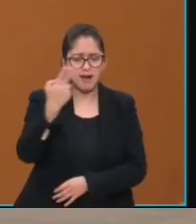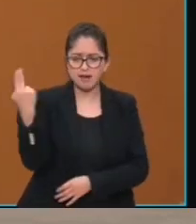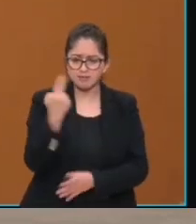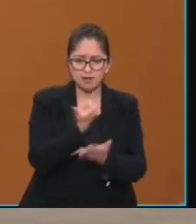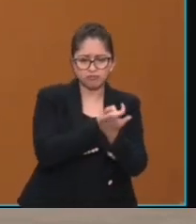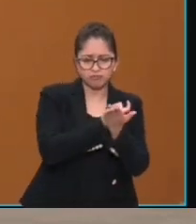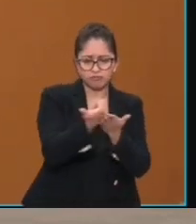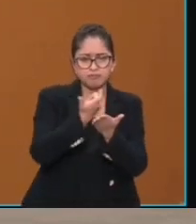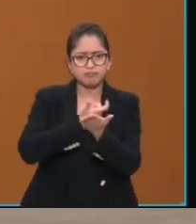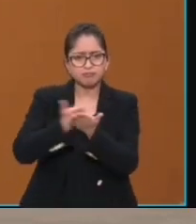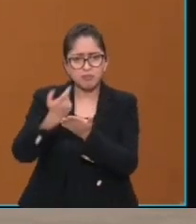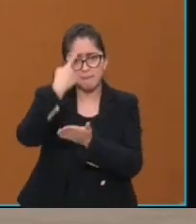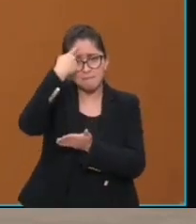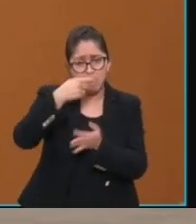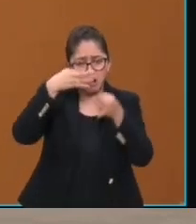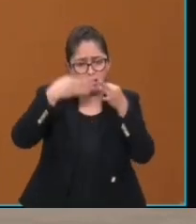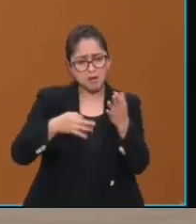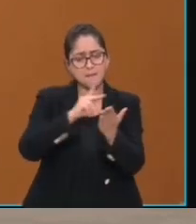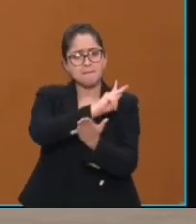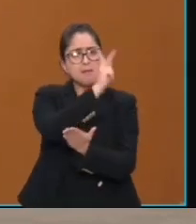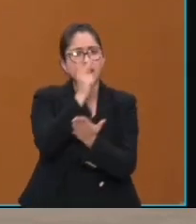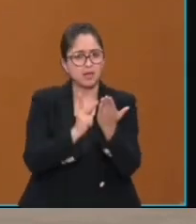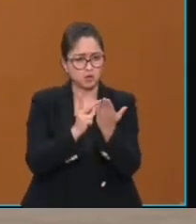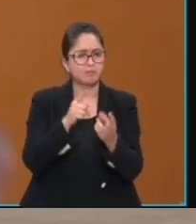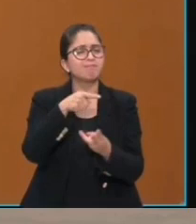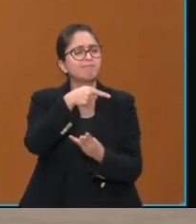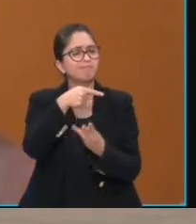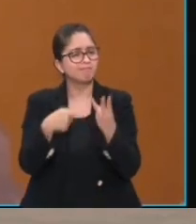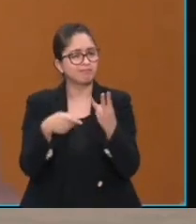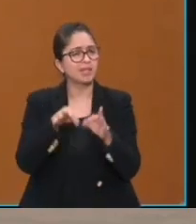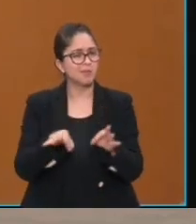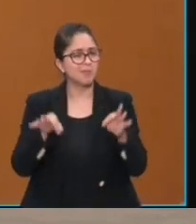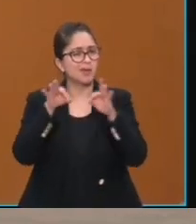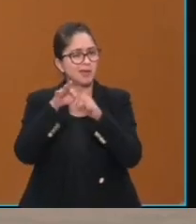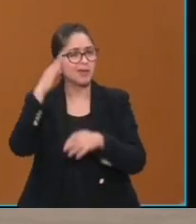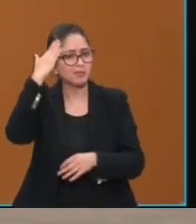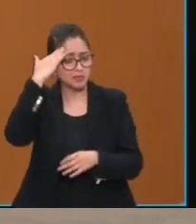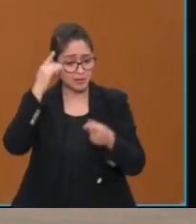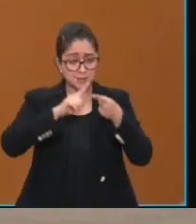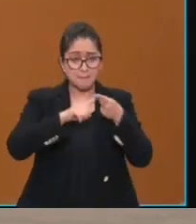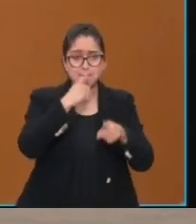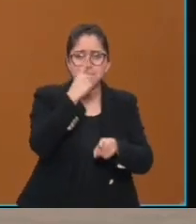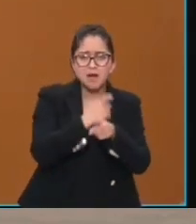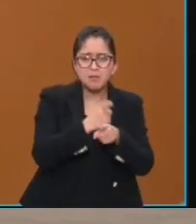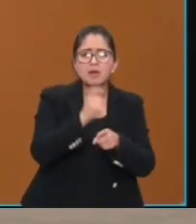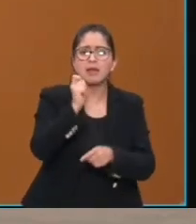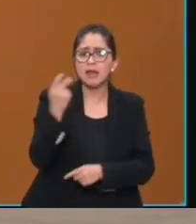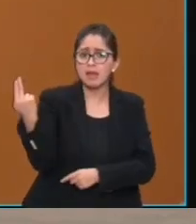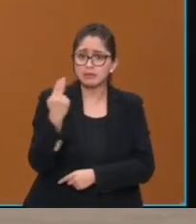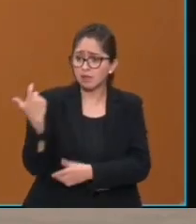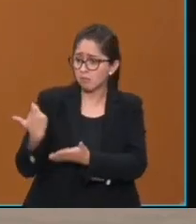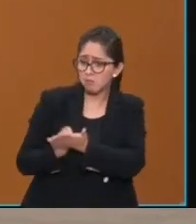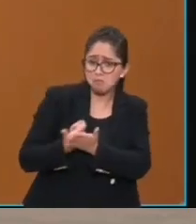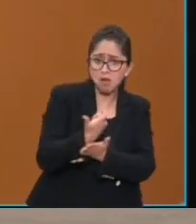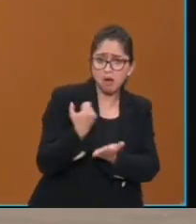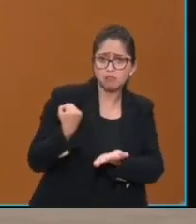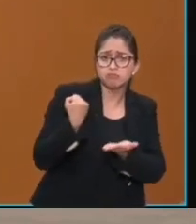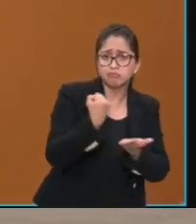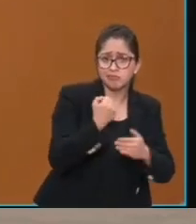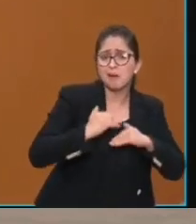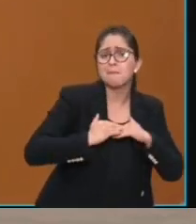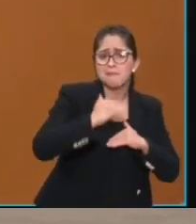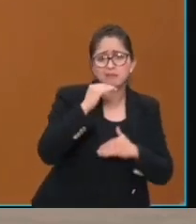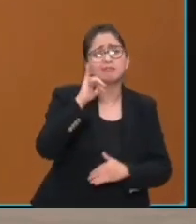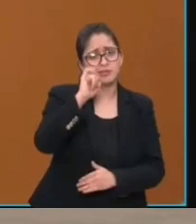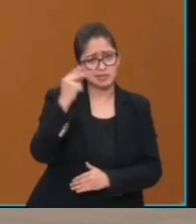reestructuración y planeación. 3 cosas fundamentales. La primera, que ya se tocaba, necesitamos presupuesto. Necesitamos